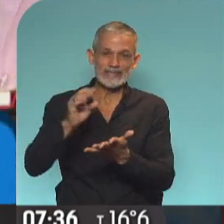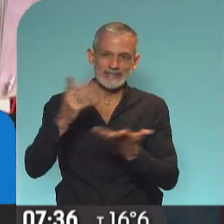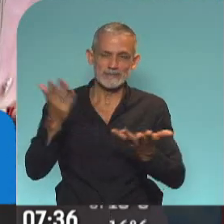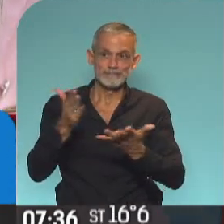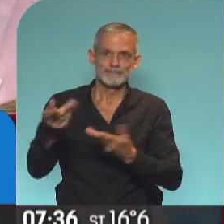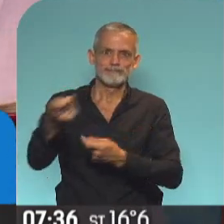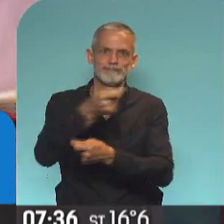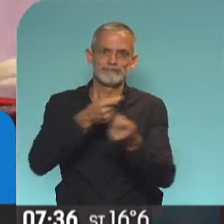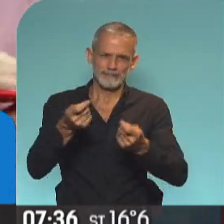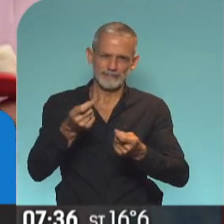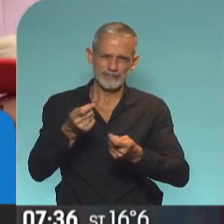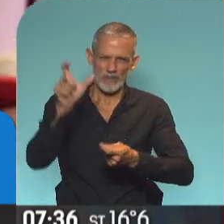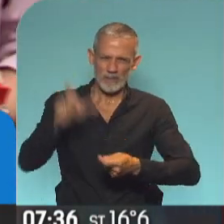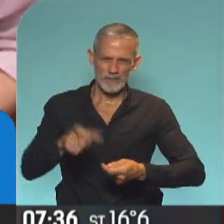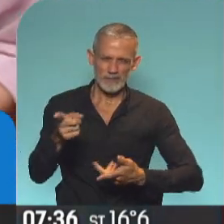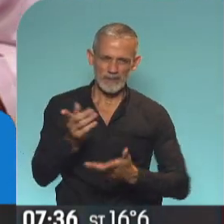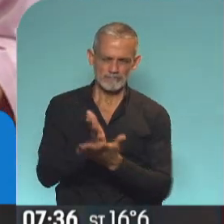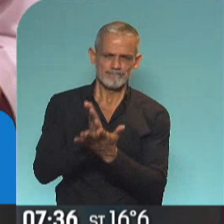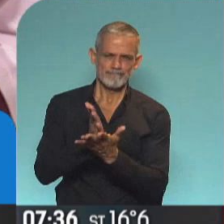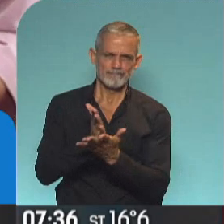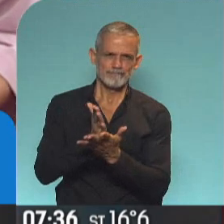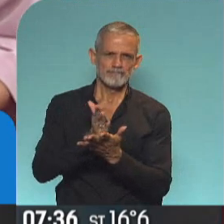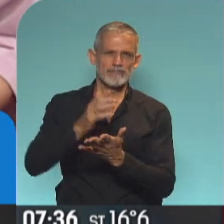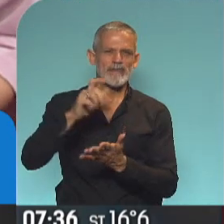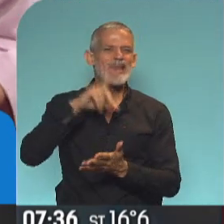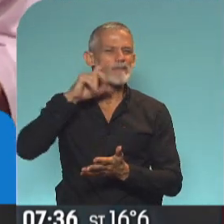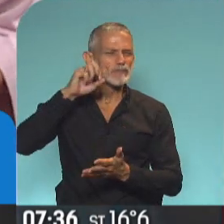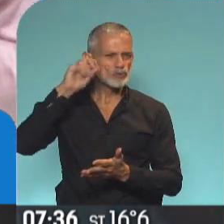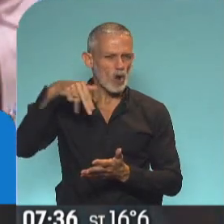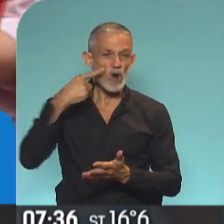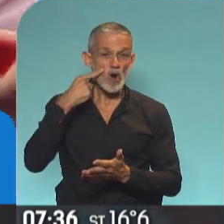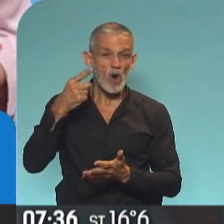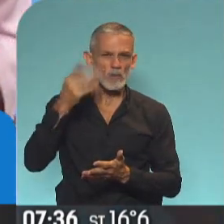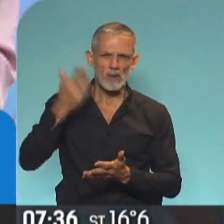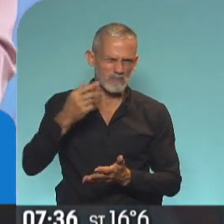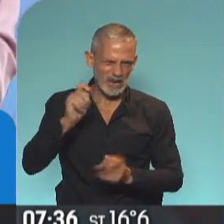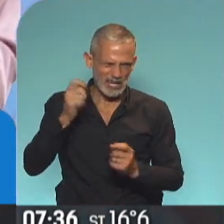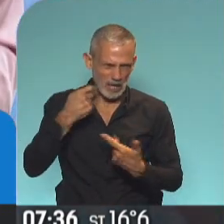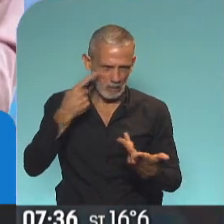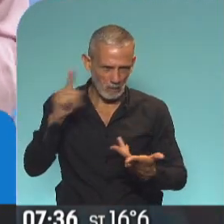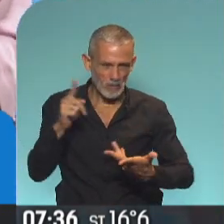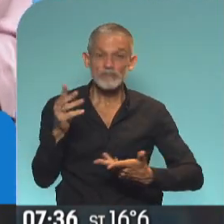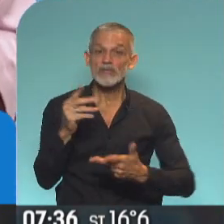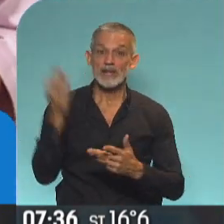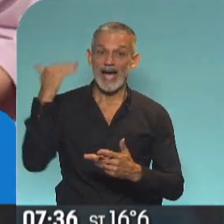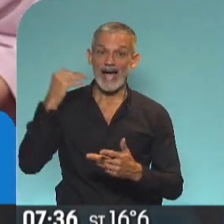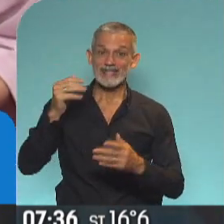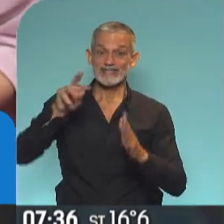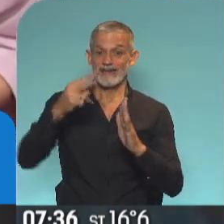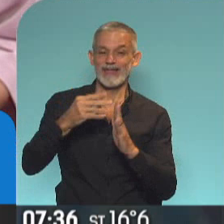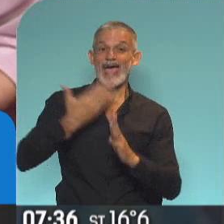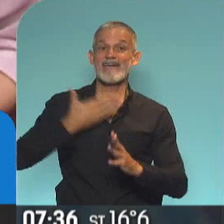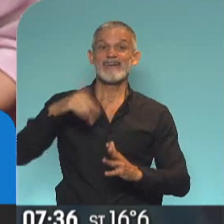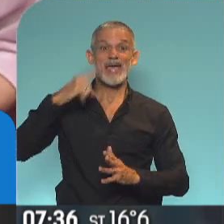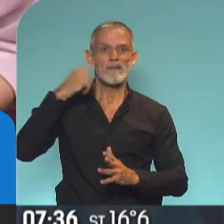el mercado. ¿Por qué? Porque David Lipton es una persona, vos vas a decir, ¿quién es David Lipton? Era el número 2 del